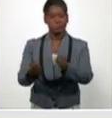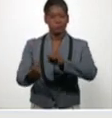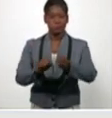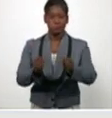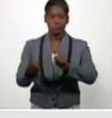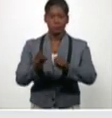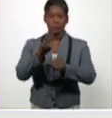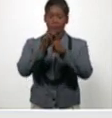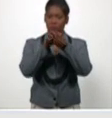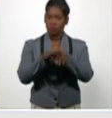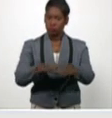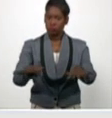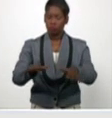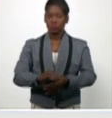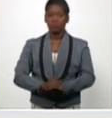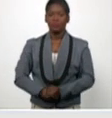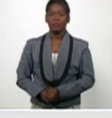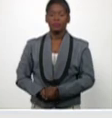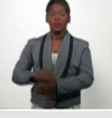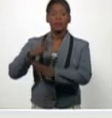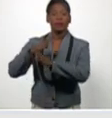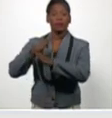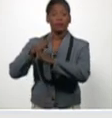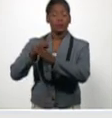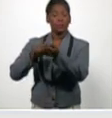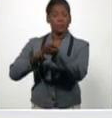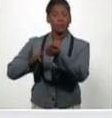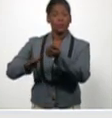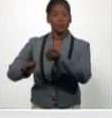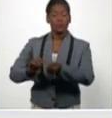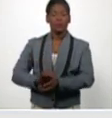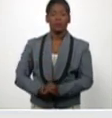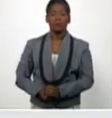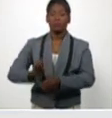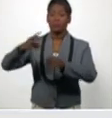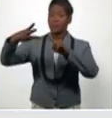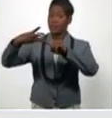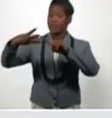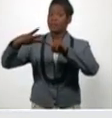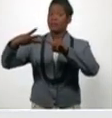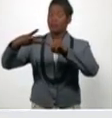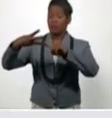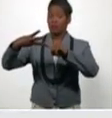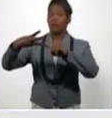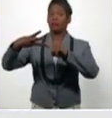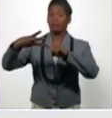la provincia de Santiago de Cuba, la tercera en tasa de incidencia en el país,